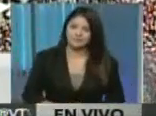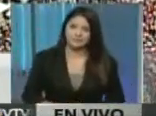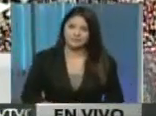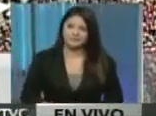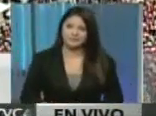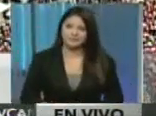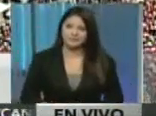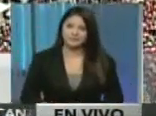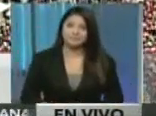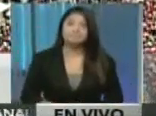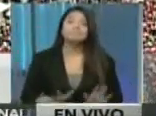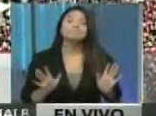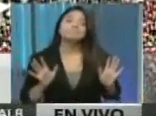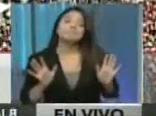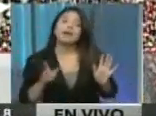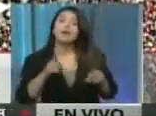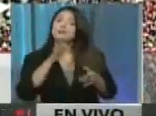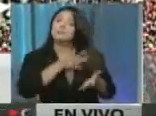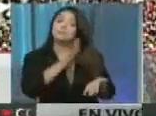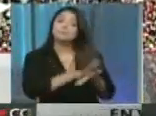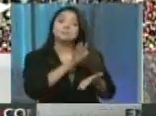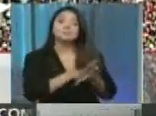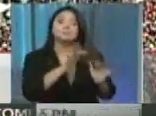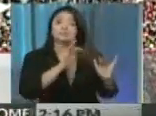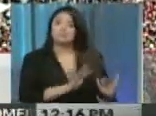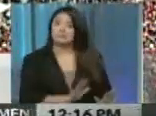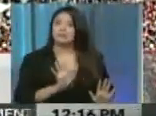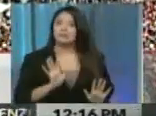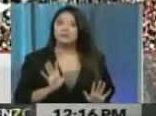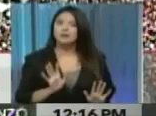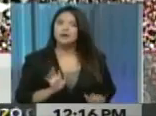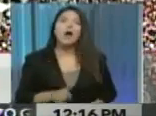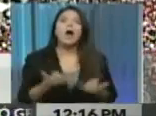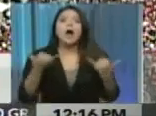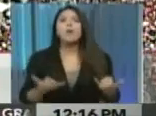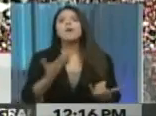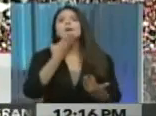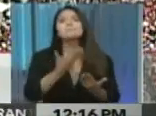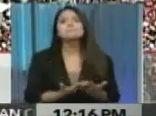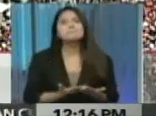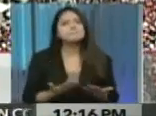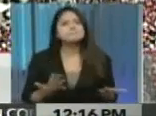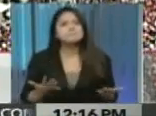Bueno, que se bajen de esa nube. Ahora están pidiendo